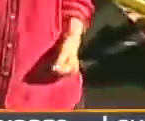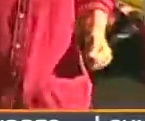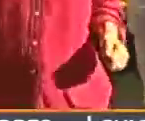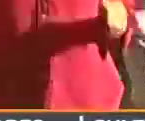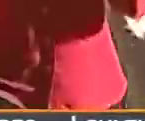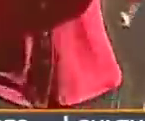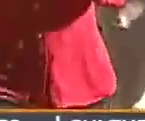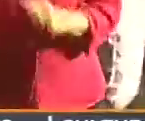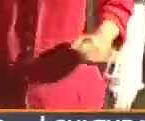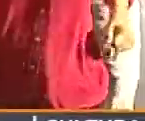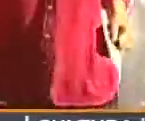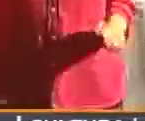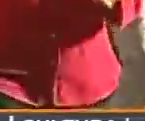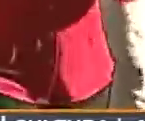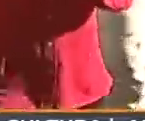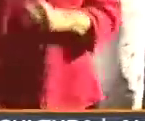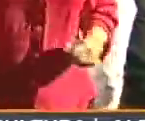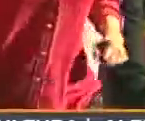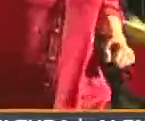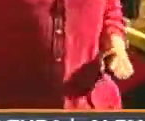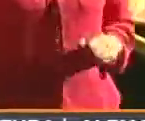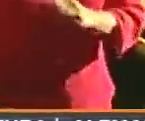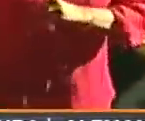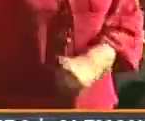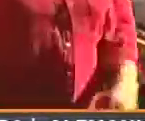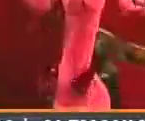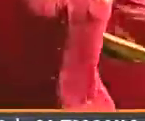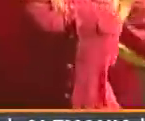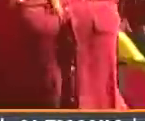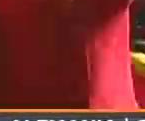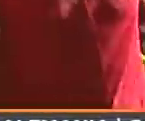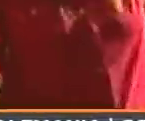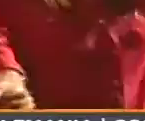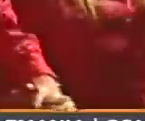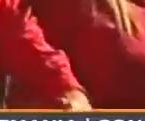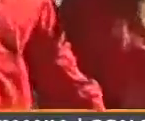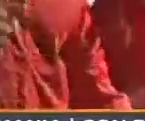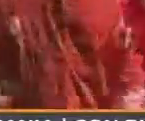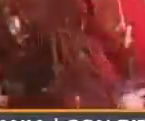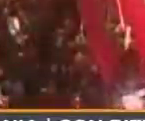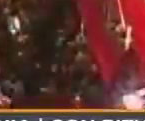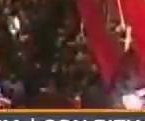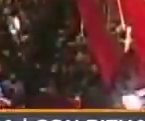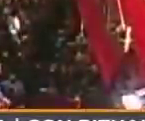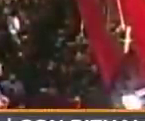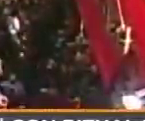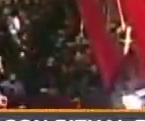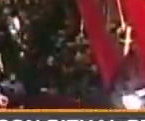Juvenil, de calle de la patria para un mejor vivir. Sube la mano.